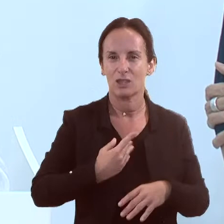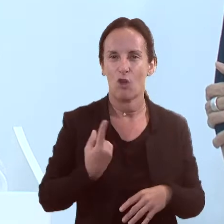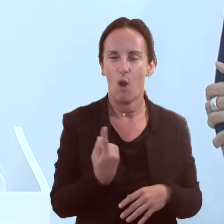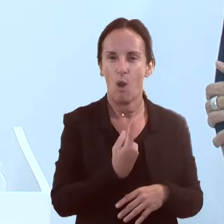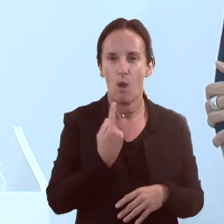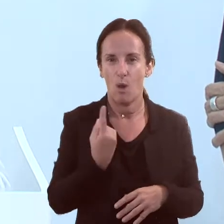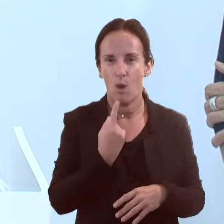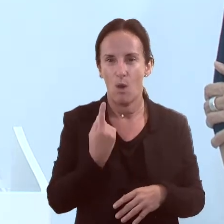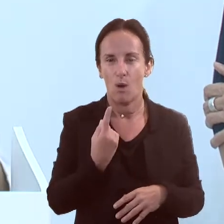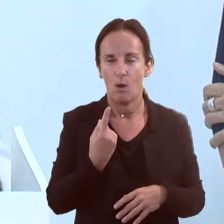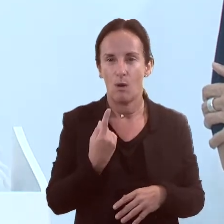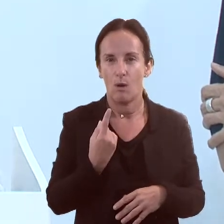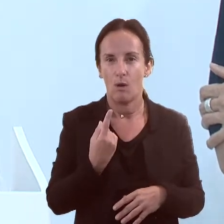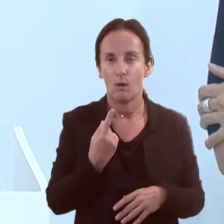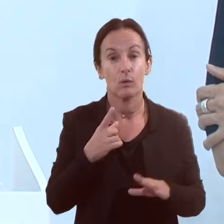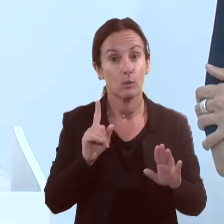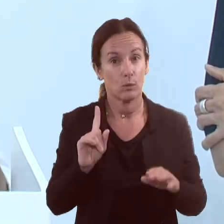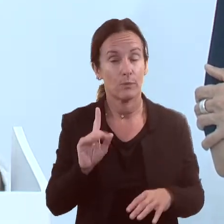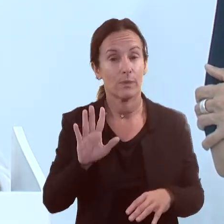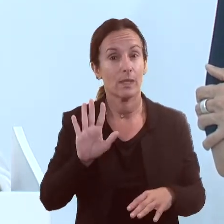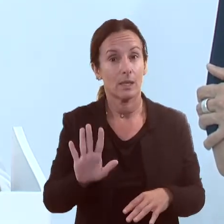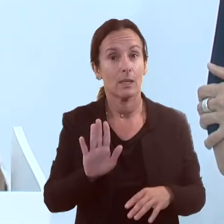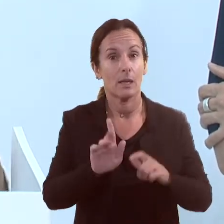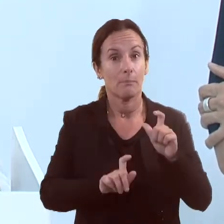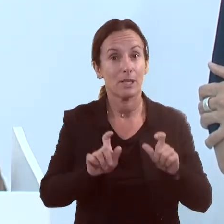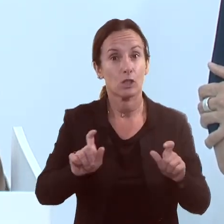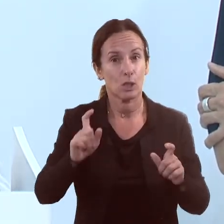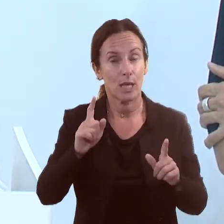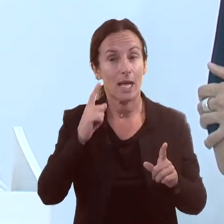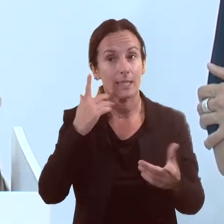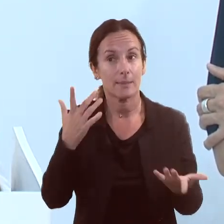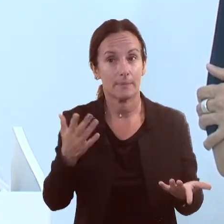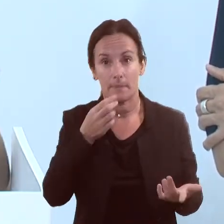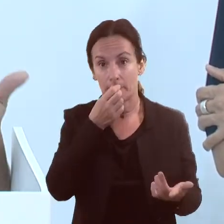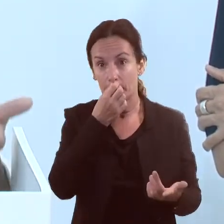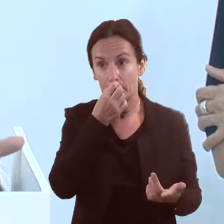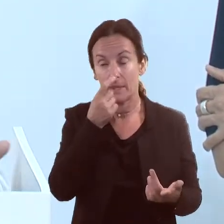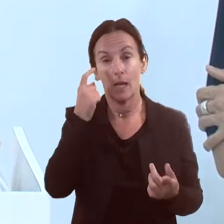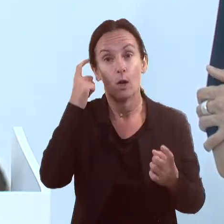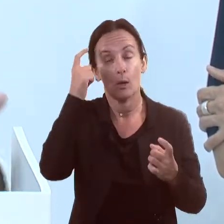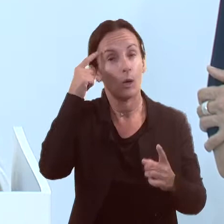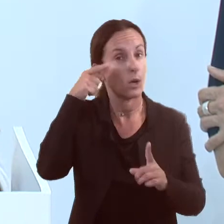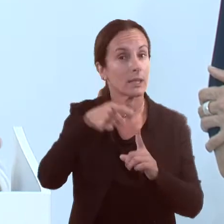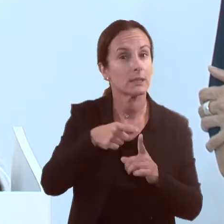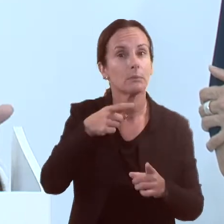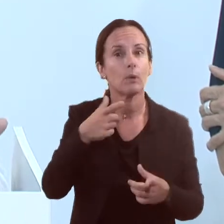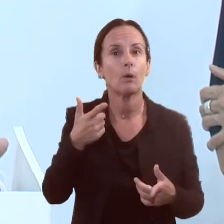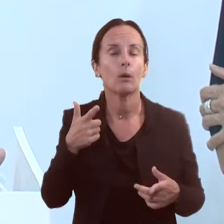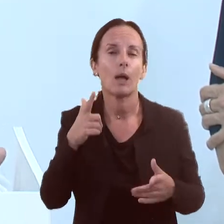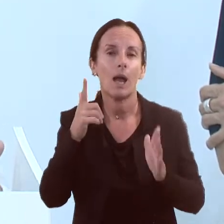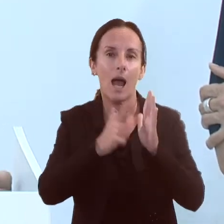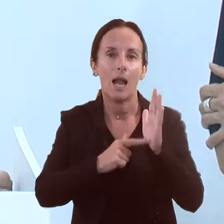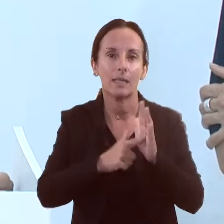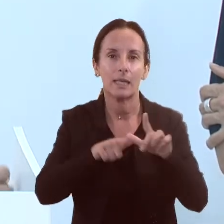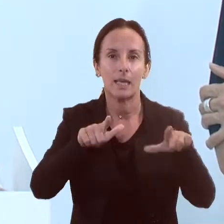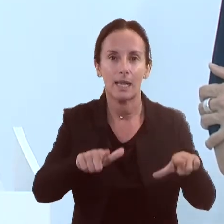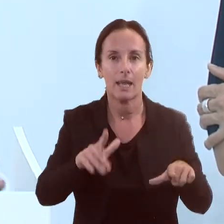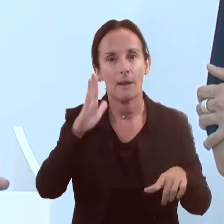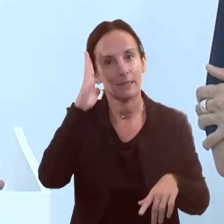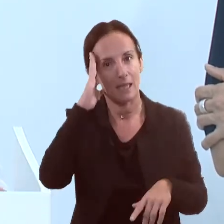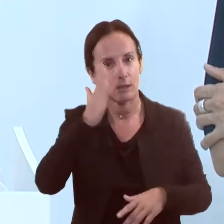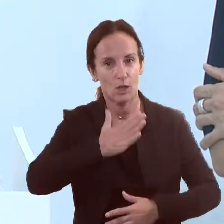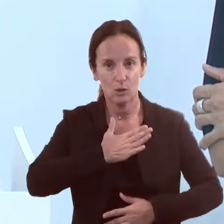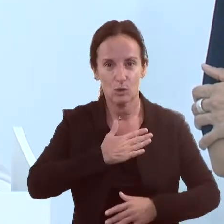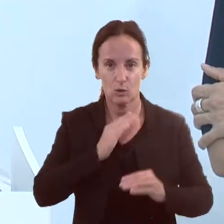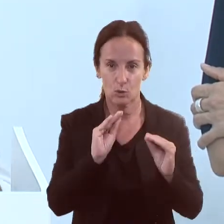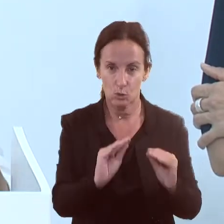de Hogar Sí y Provivienda, sino que las personas, vamos a tratar de que las personas accedan a viviendas, a un alquiler de habitación con su propia titularidad. Que esto